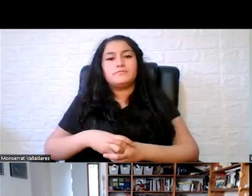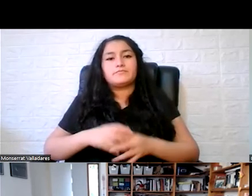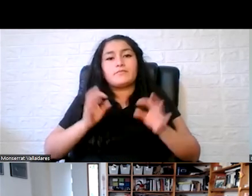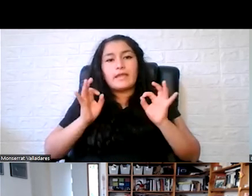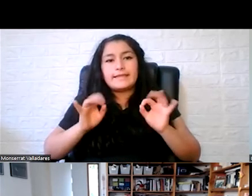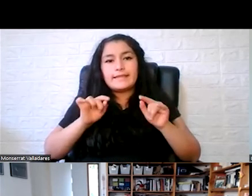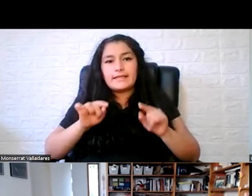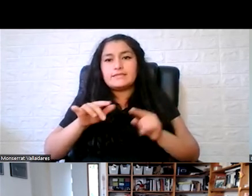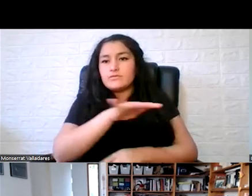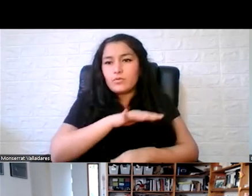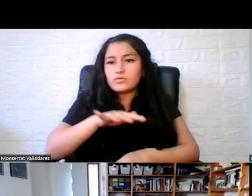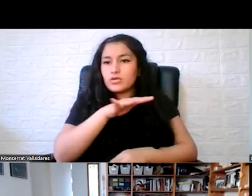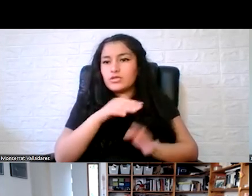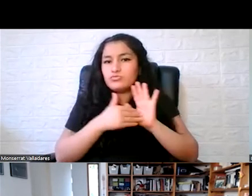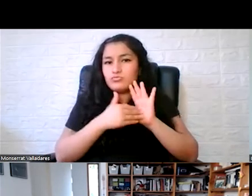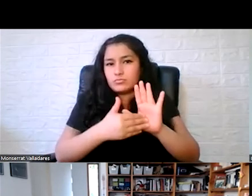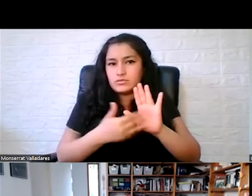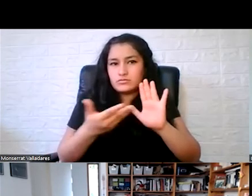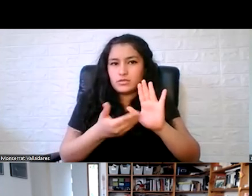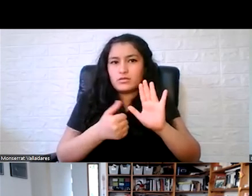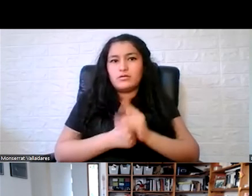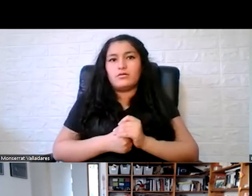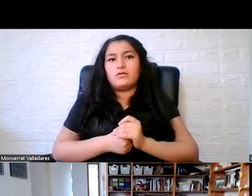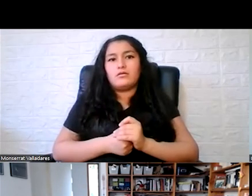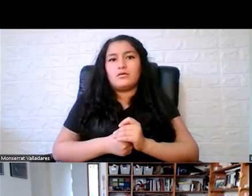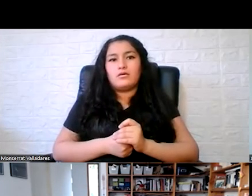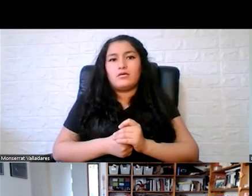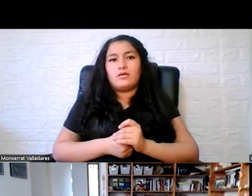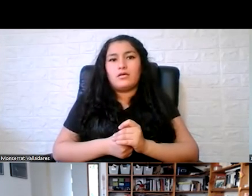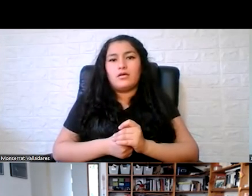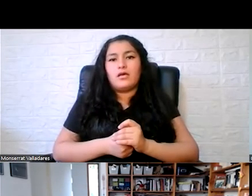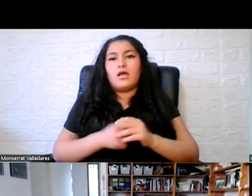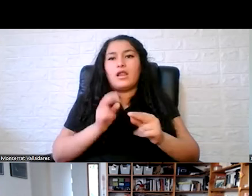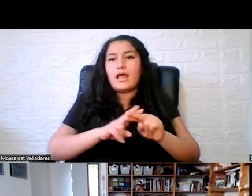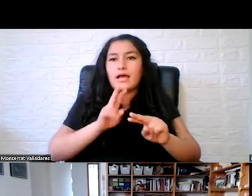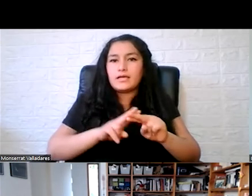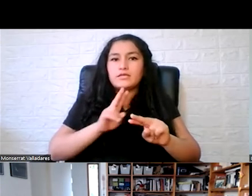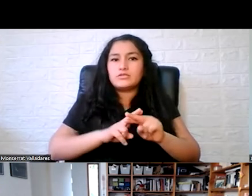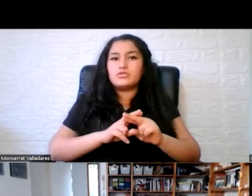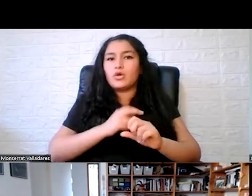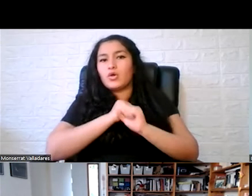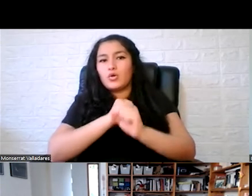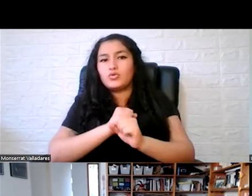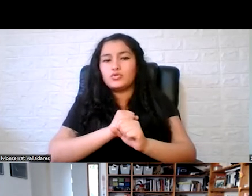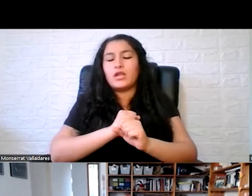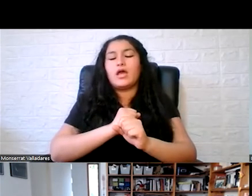con este caso que yo presento finalmente, que es sobre la acción contra la planta WT en